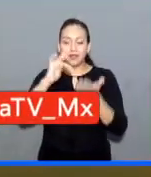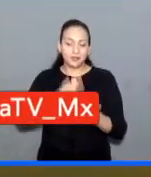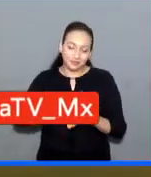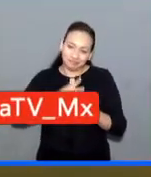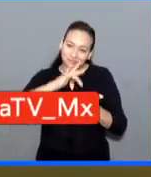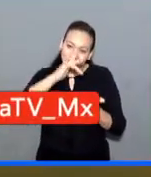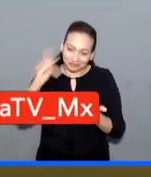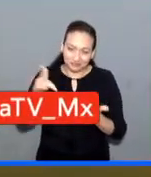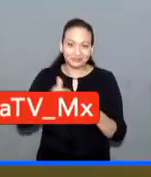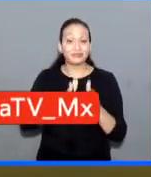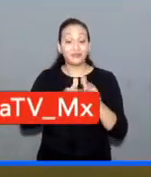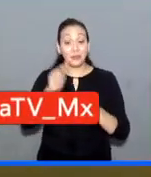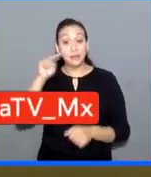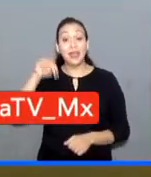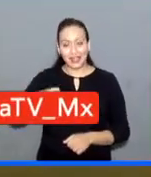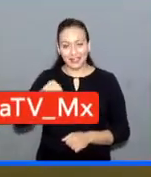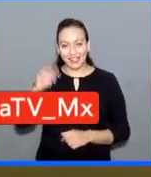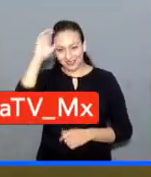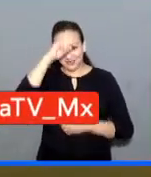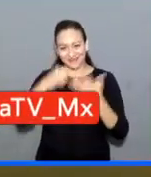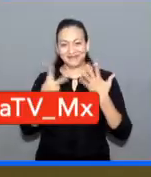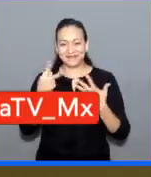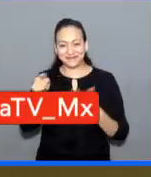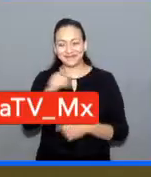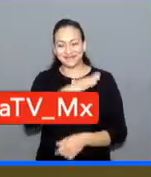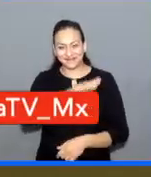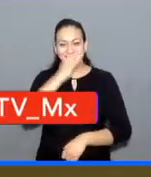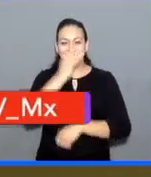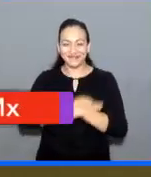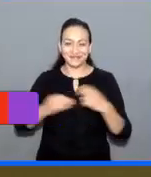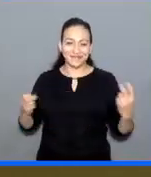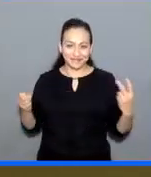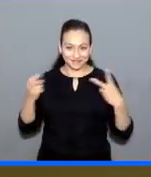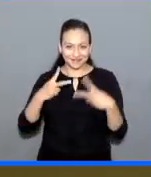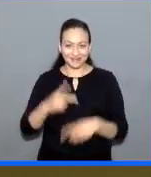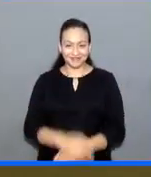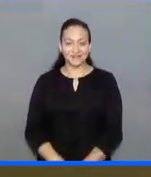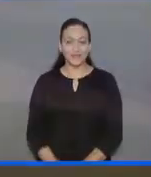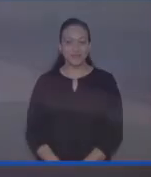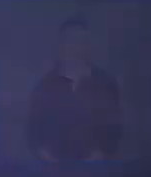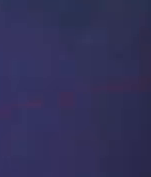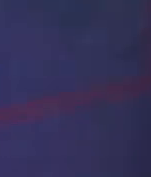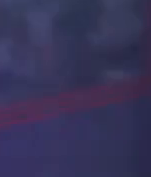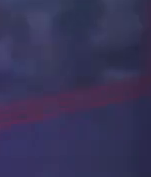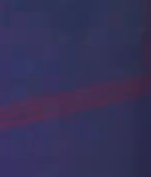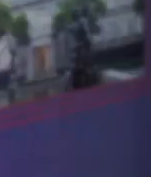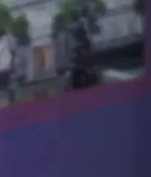programación de Plural TV. Que tengan muy buena tarde y hasta pronto.